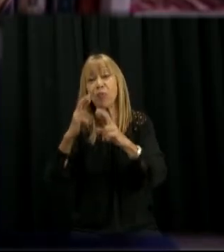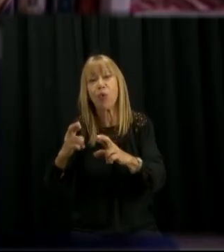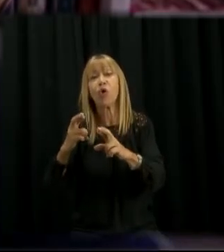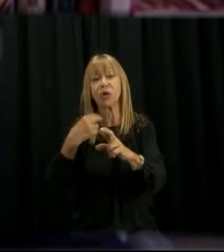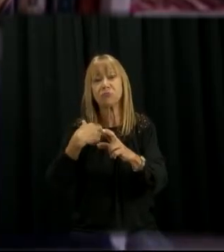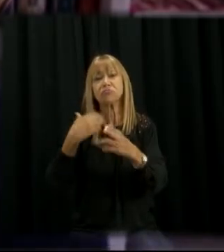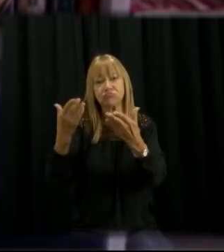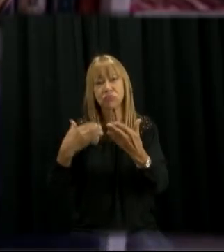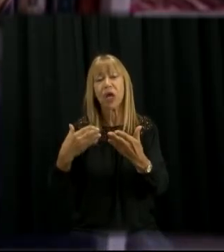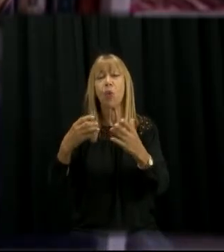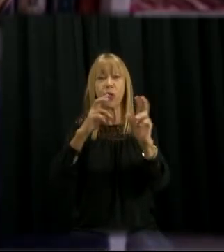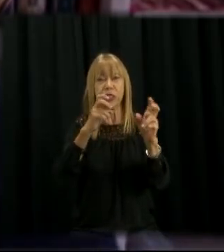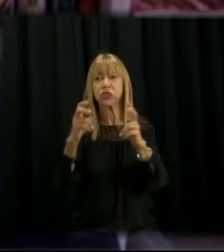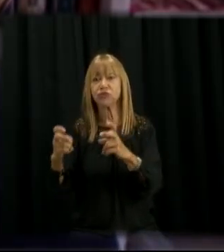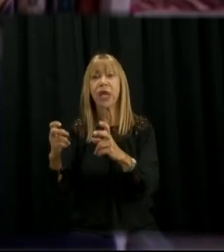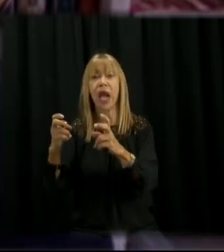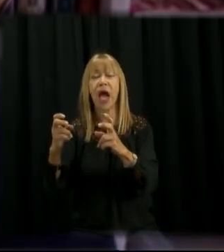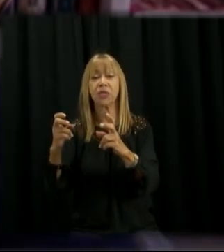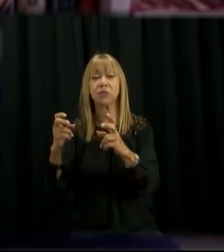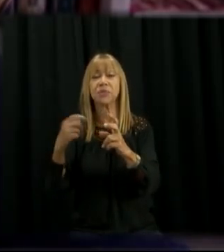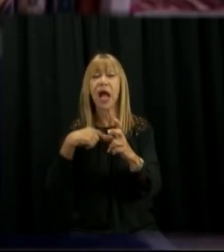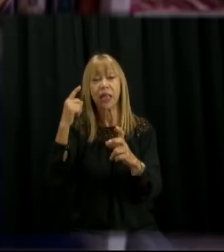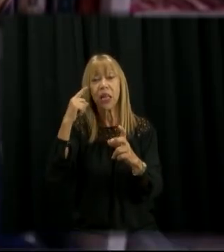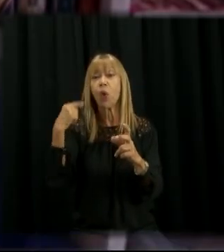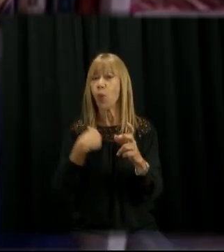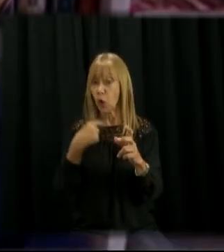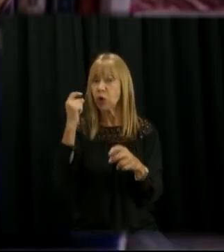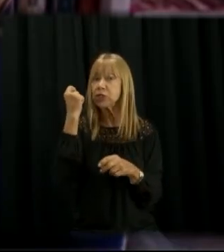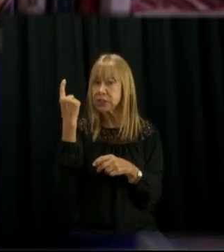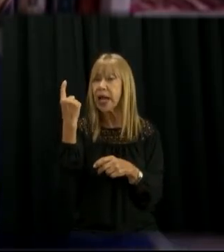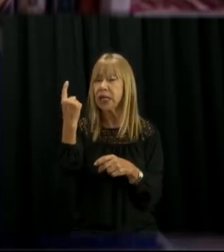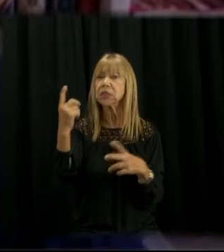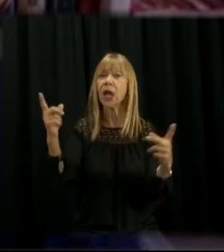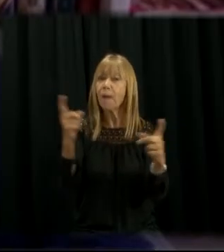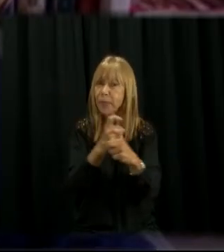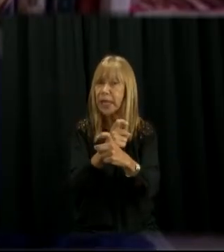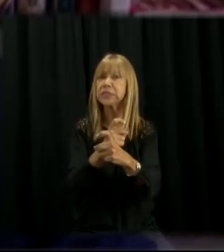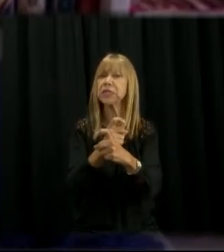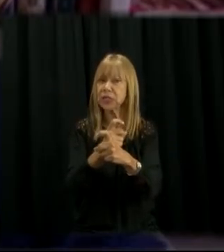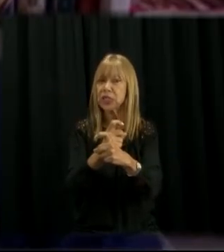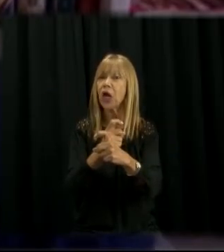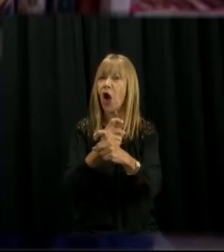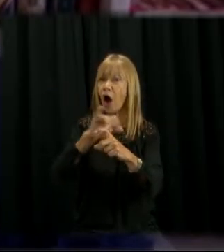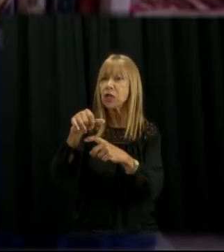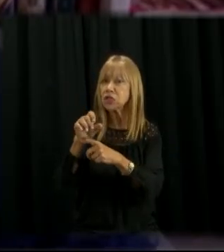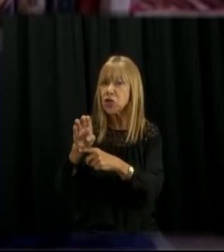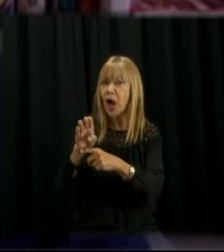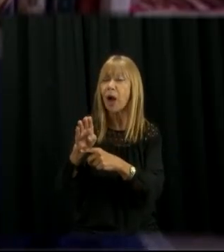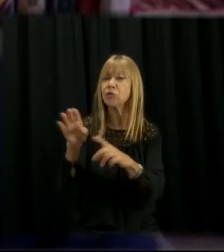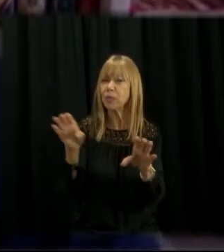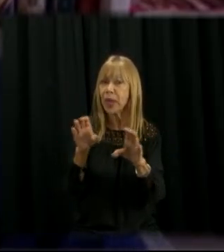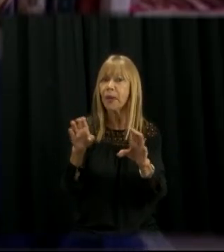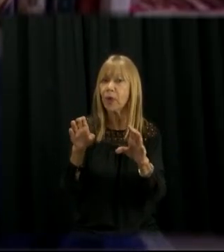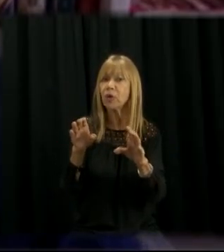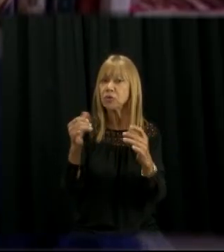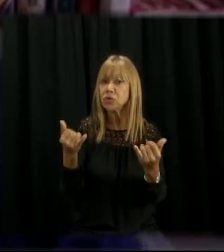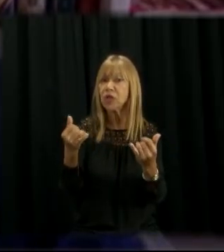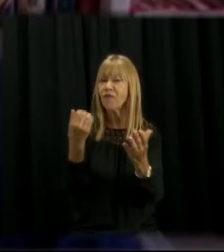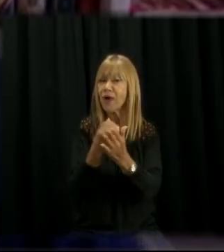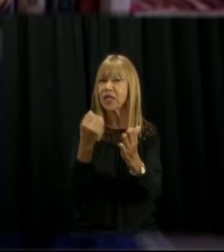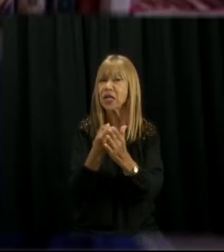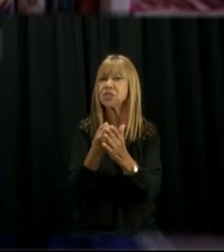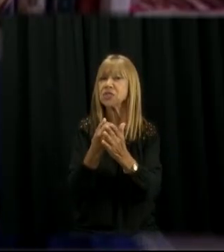completo sobre los distintos puntos. Entendemos todos la complejidad del trabajo para